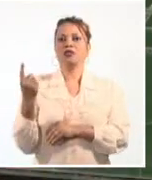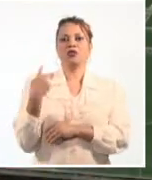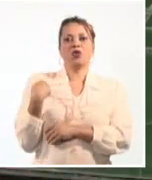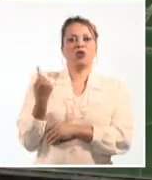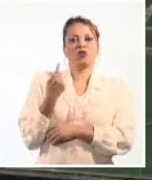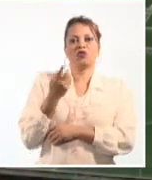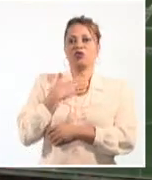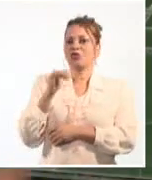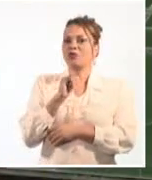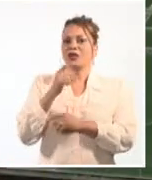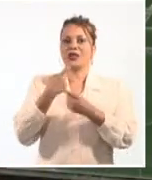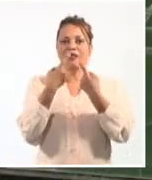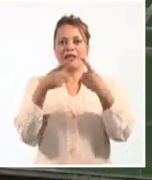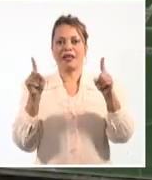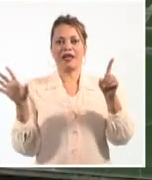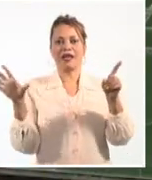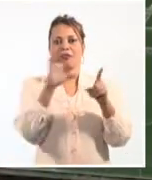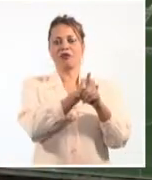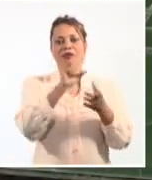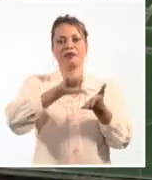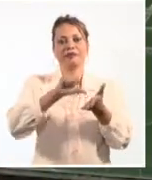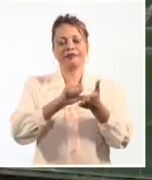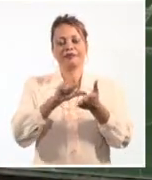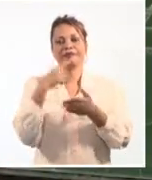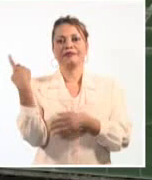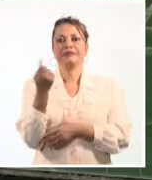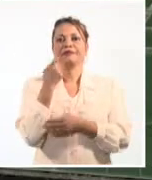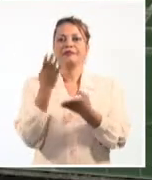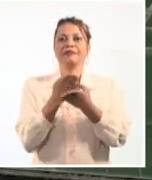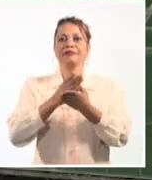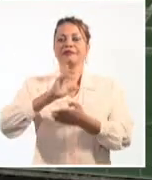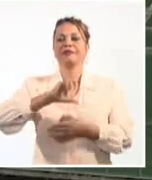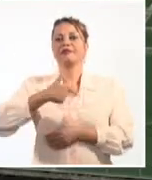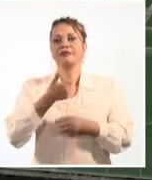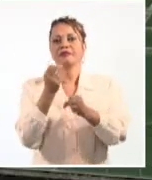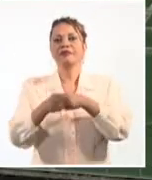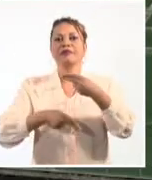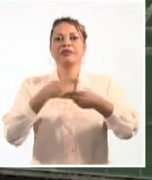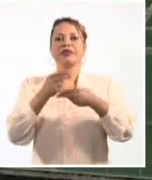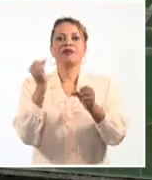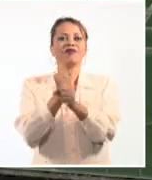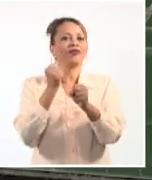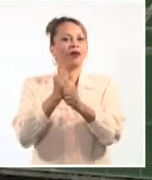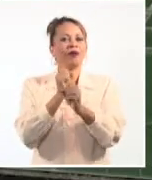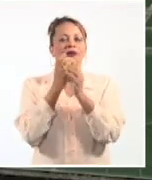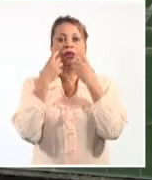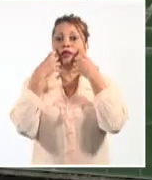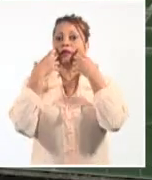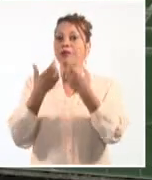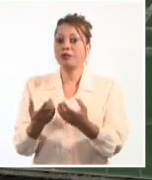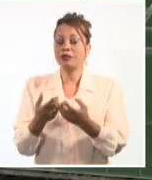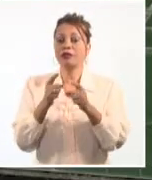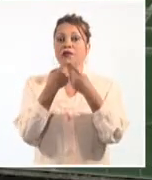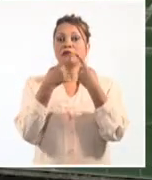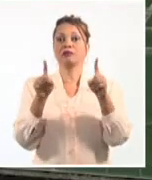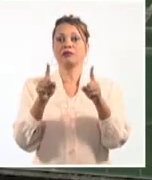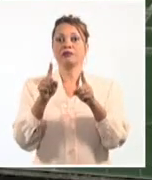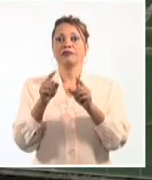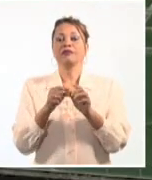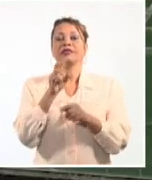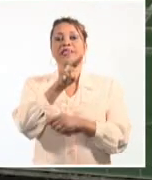al país, al Centro Nacional de Escuelas de Artes, porque realiza una labor importantísima a lo largo y ancho de la red de 37